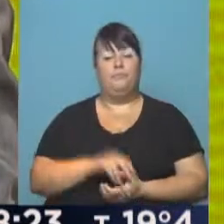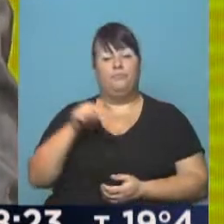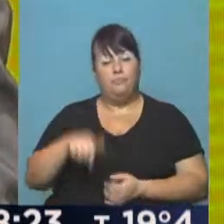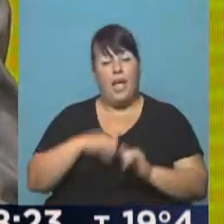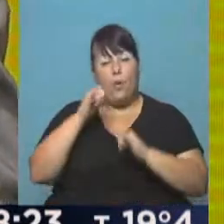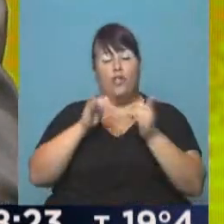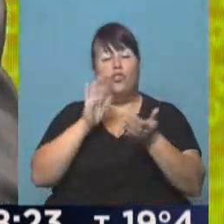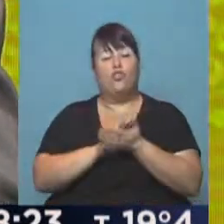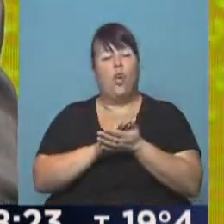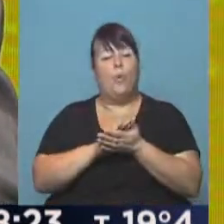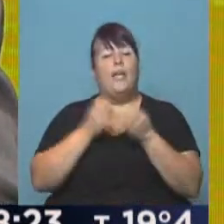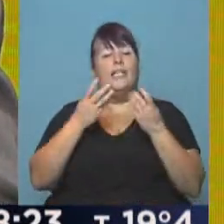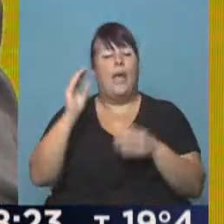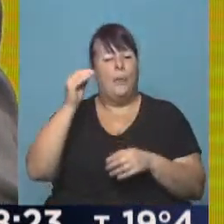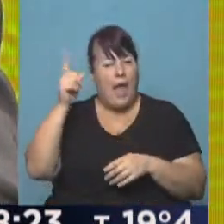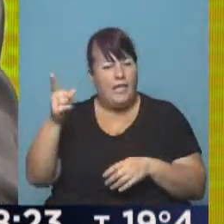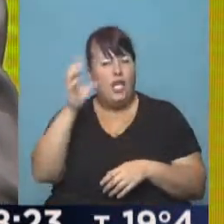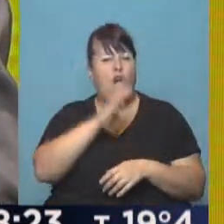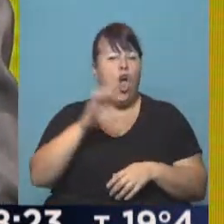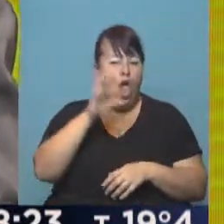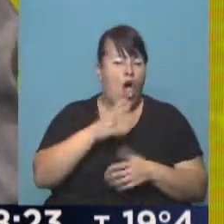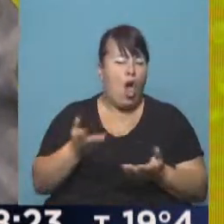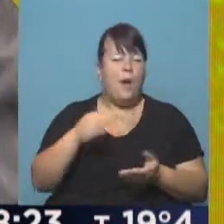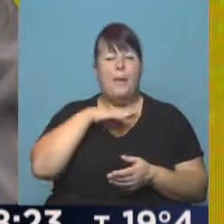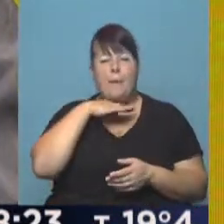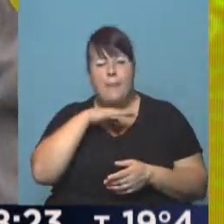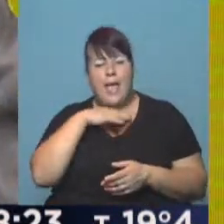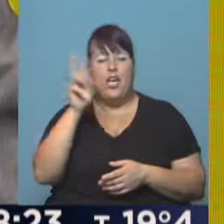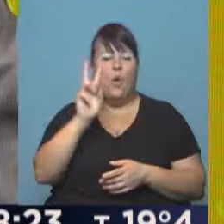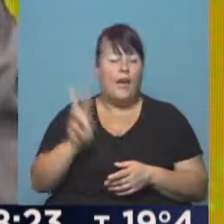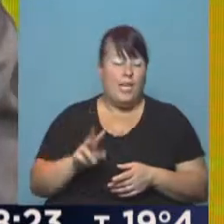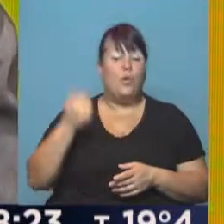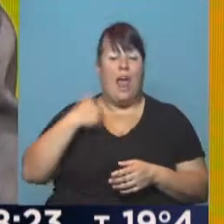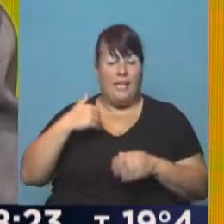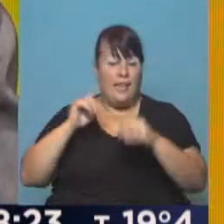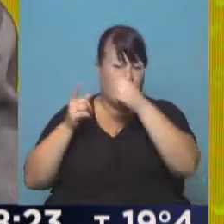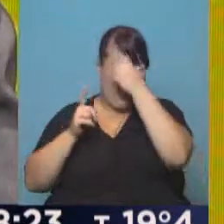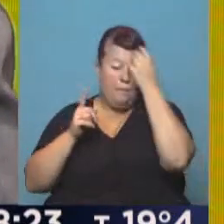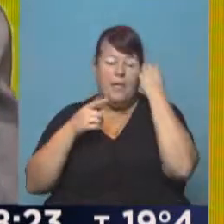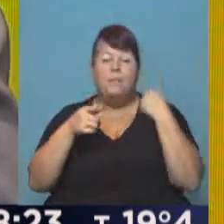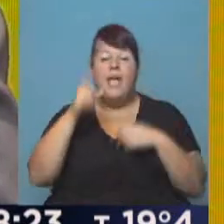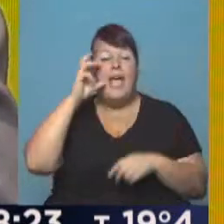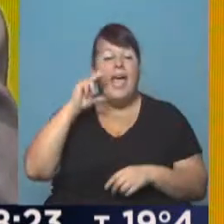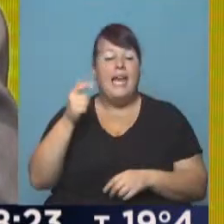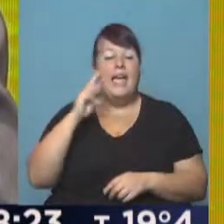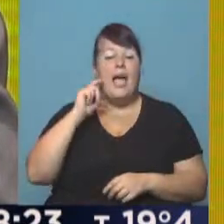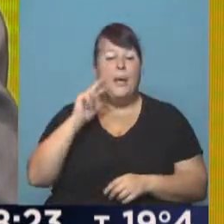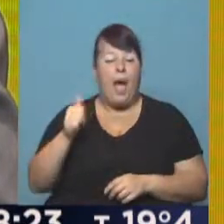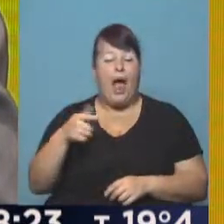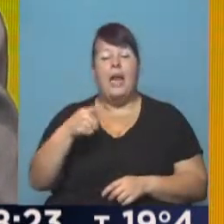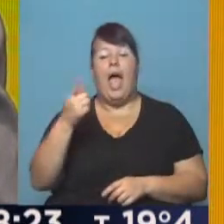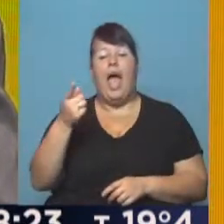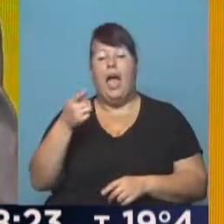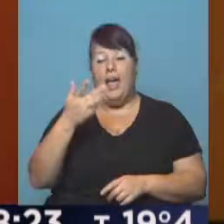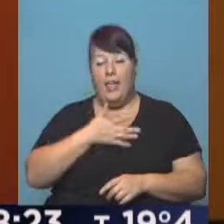Nos metemos a hablar de la realidad de Brasil, de Colombia, de México, de Venezuela, de la República Argentina. Erika Guevara Rosas,